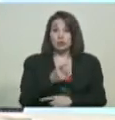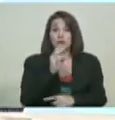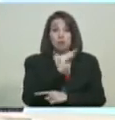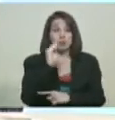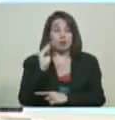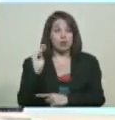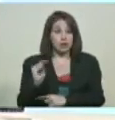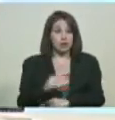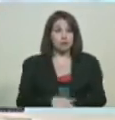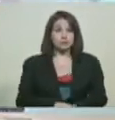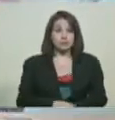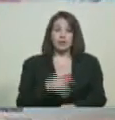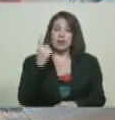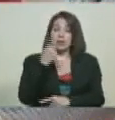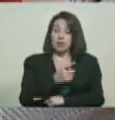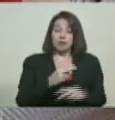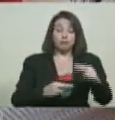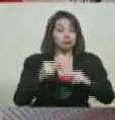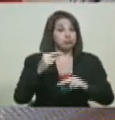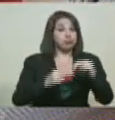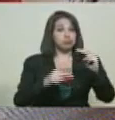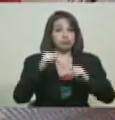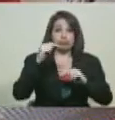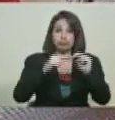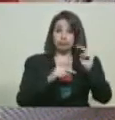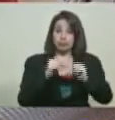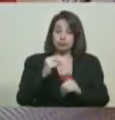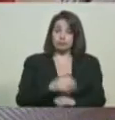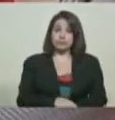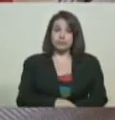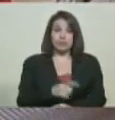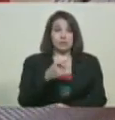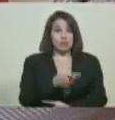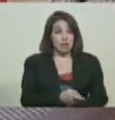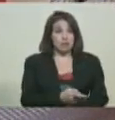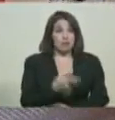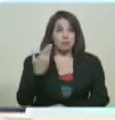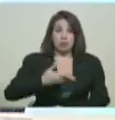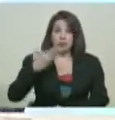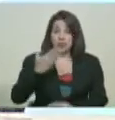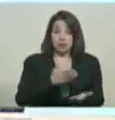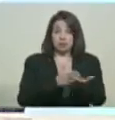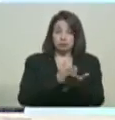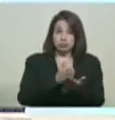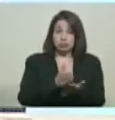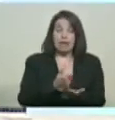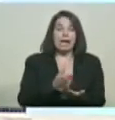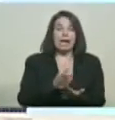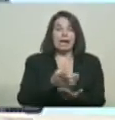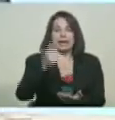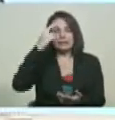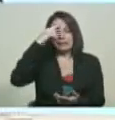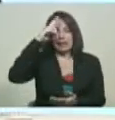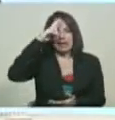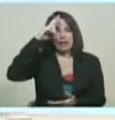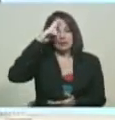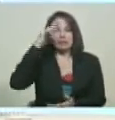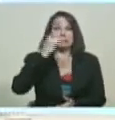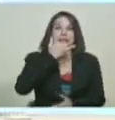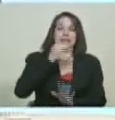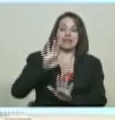hay que construirla hay que tener la altura para decir no por aquí no me estoy equivocando para